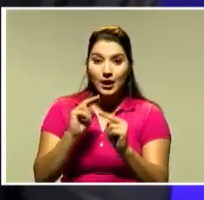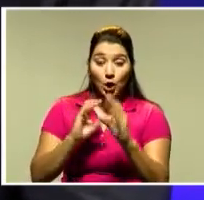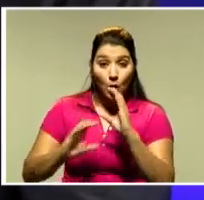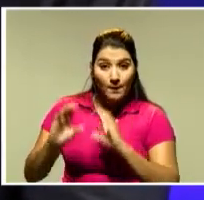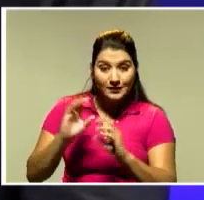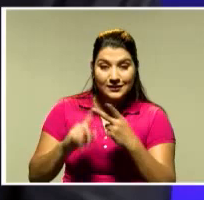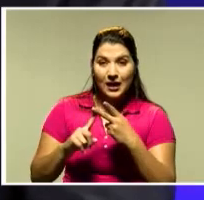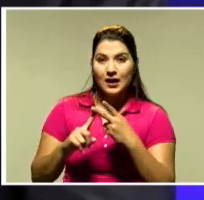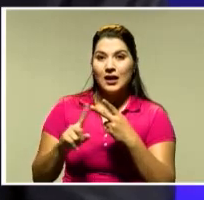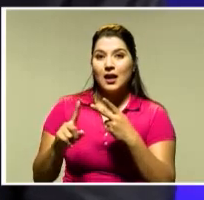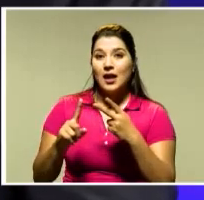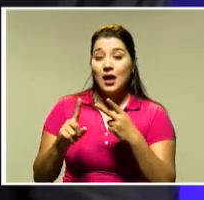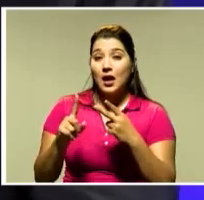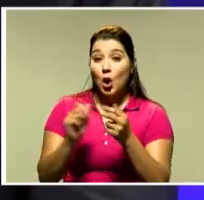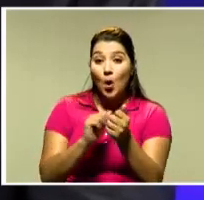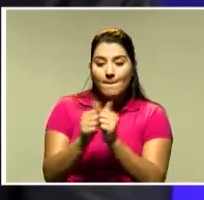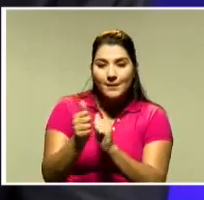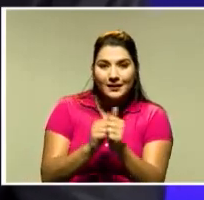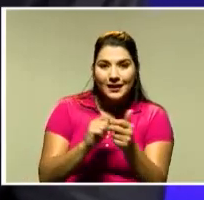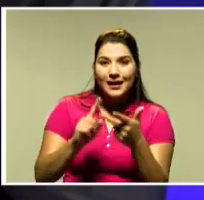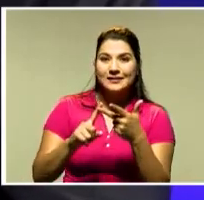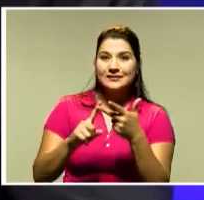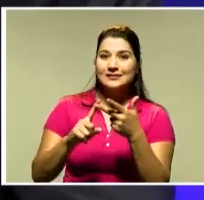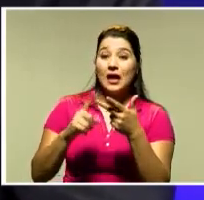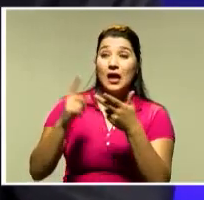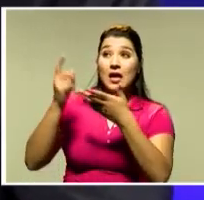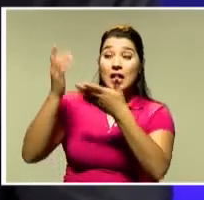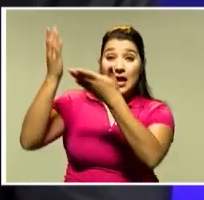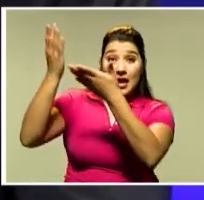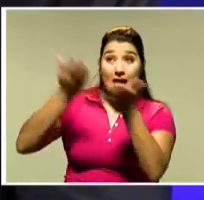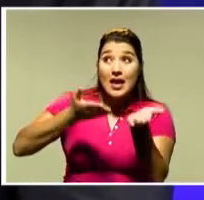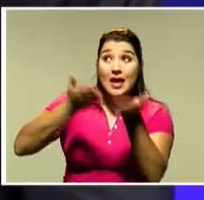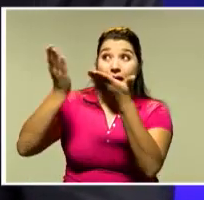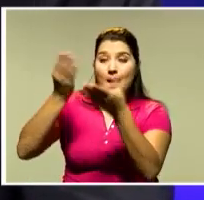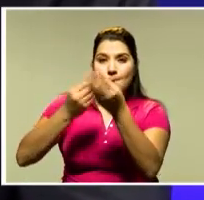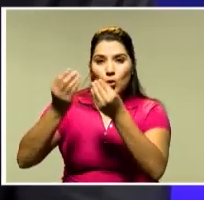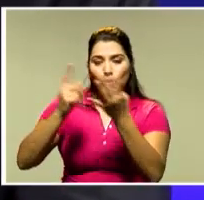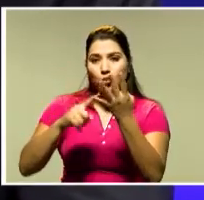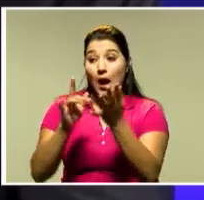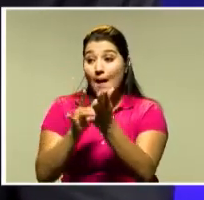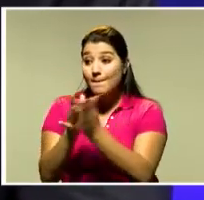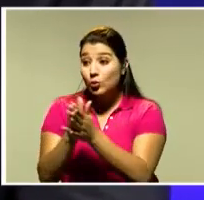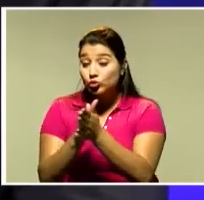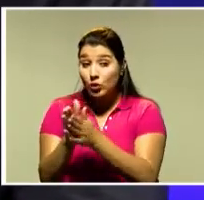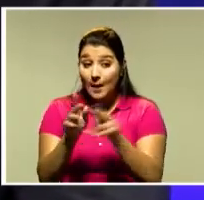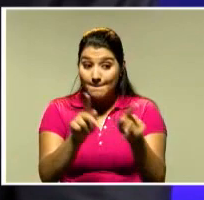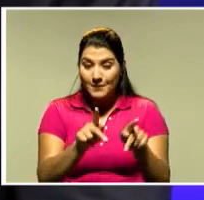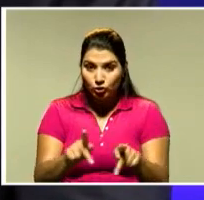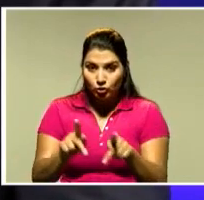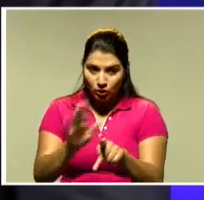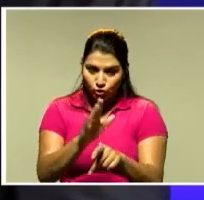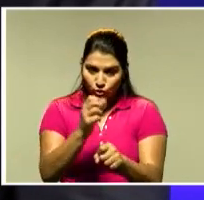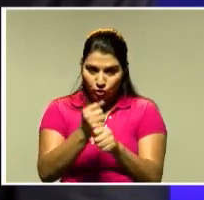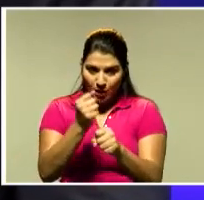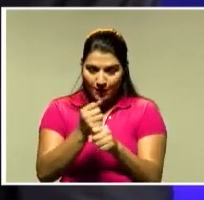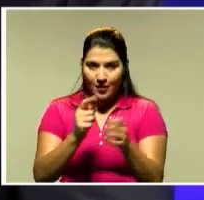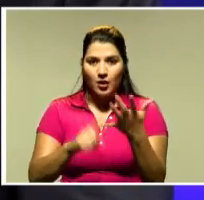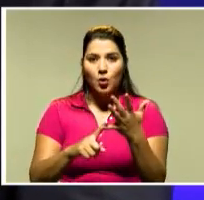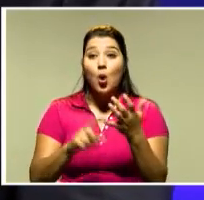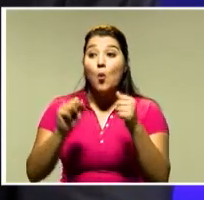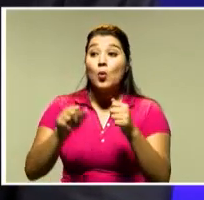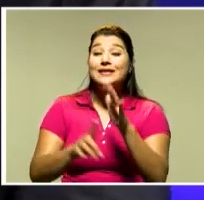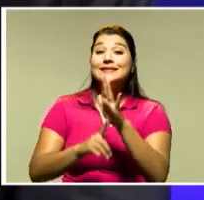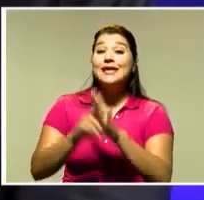exportaciones, fomento a las exportaciones, aprovechamiento del talento humano, crecimiento de la capacitación para poder desarrollar